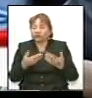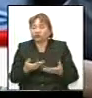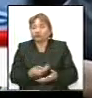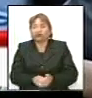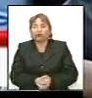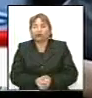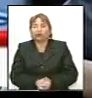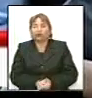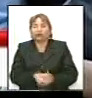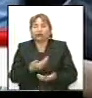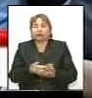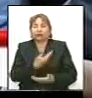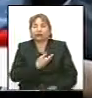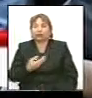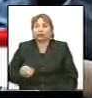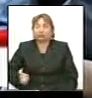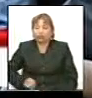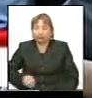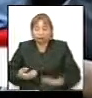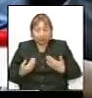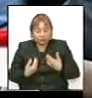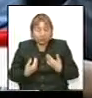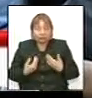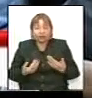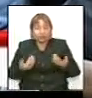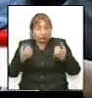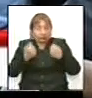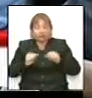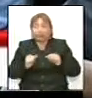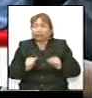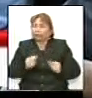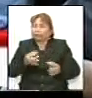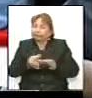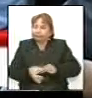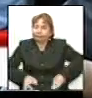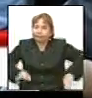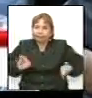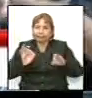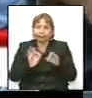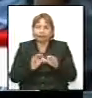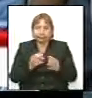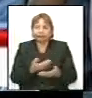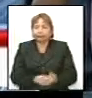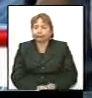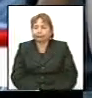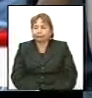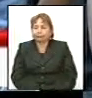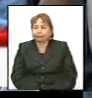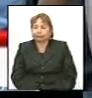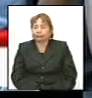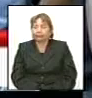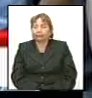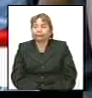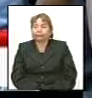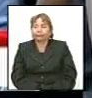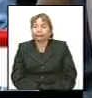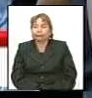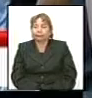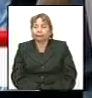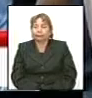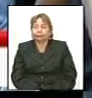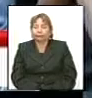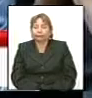entes del estado tan incline a la intención pero me parece a mí lo más importante es que falta de articular y este